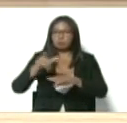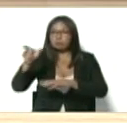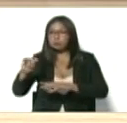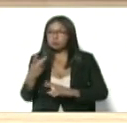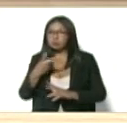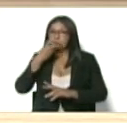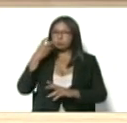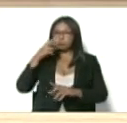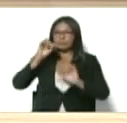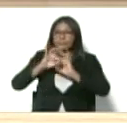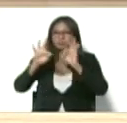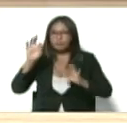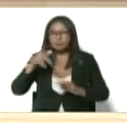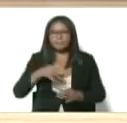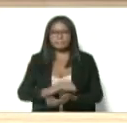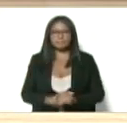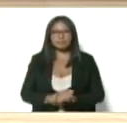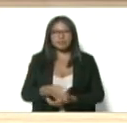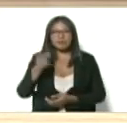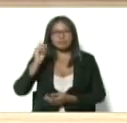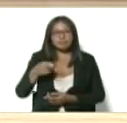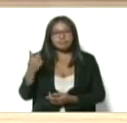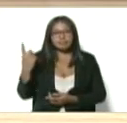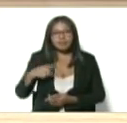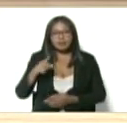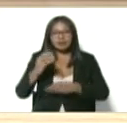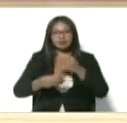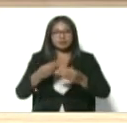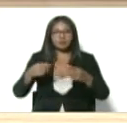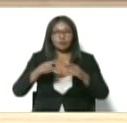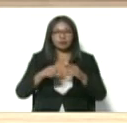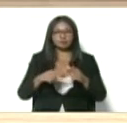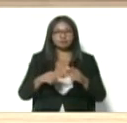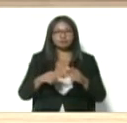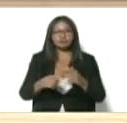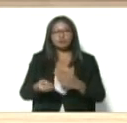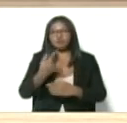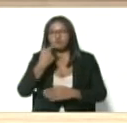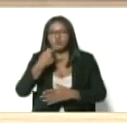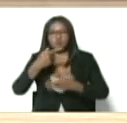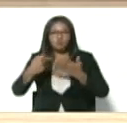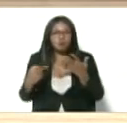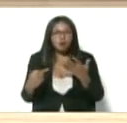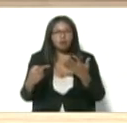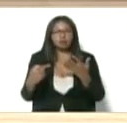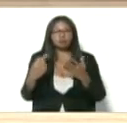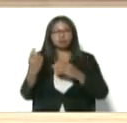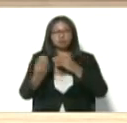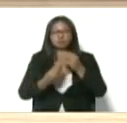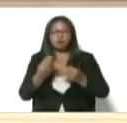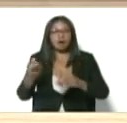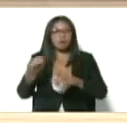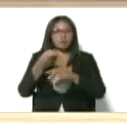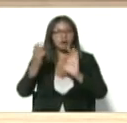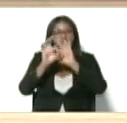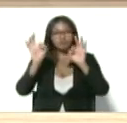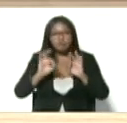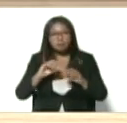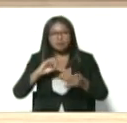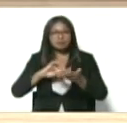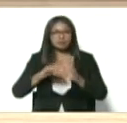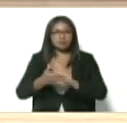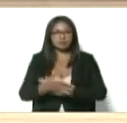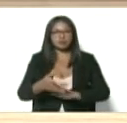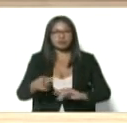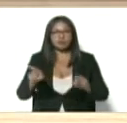tienen que tener una opción para el tratamiento para la cura de esta enfermedad que es la adicción